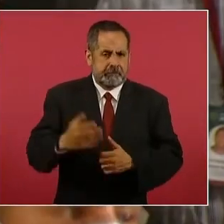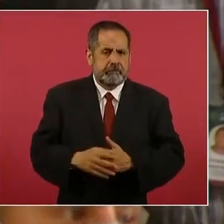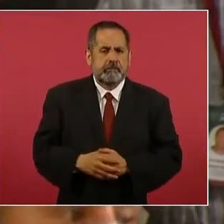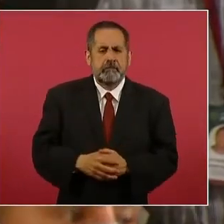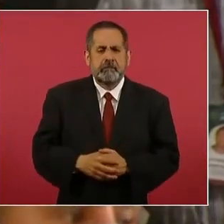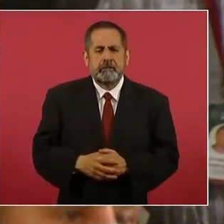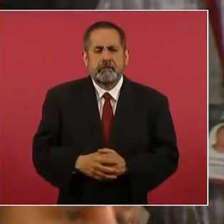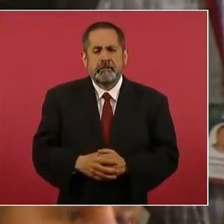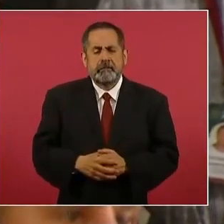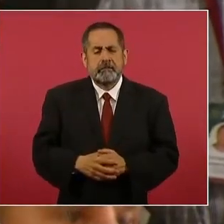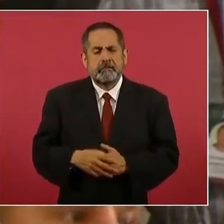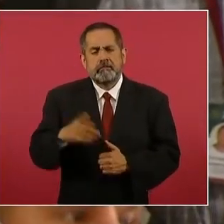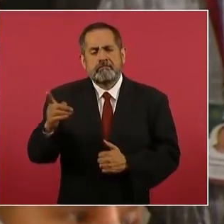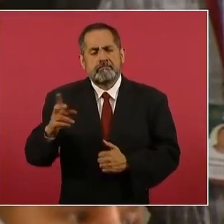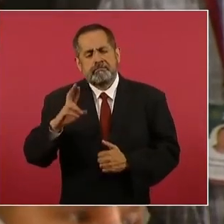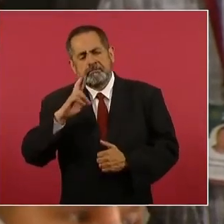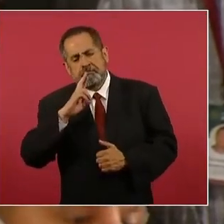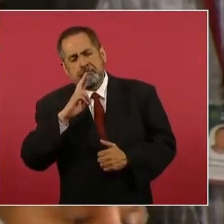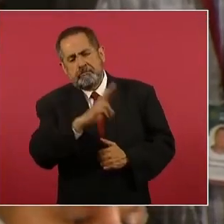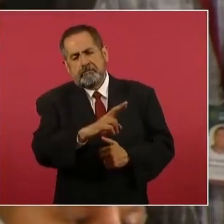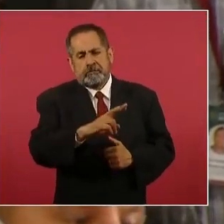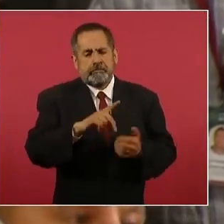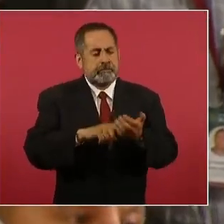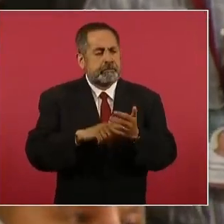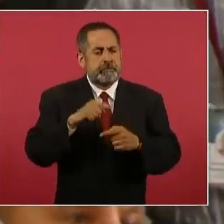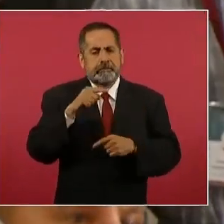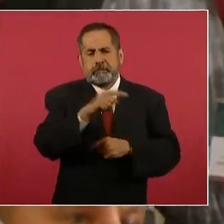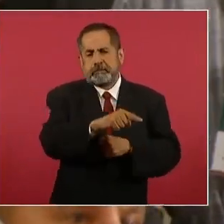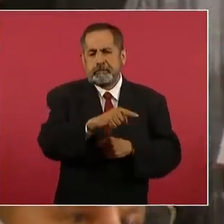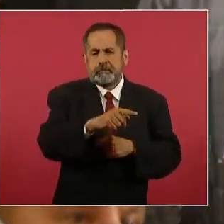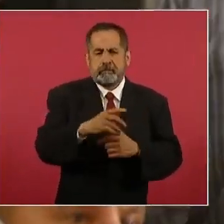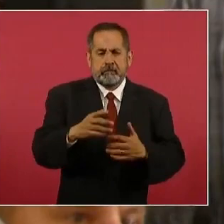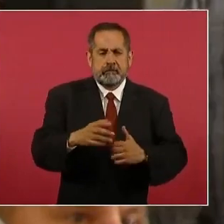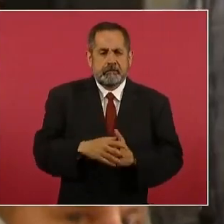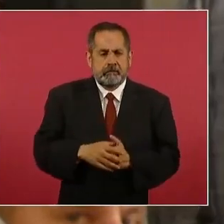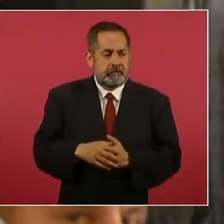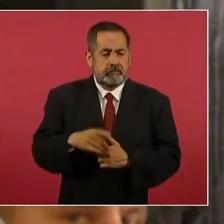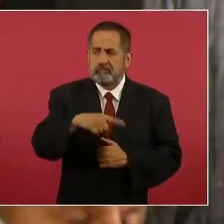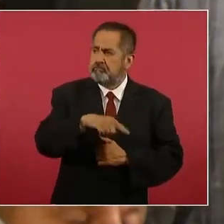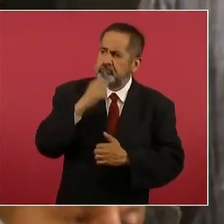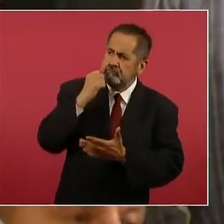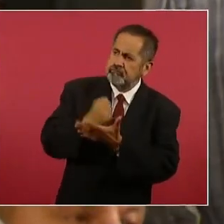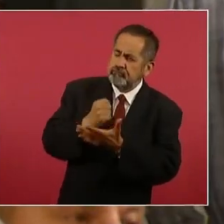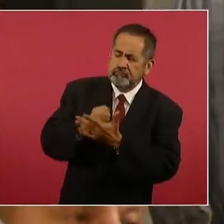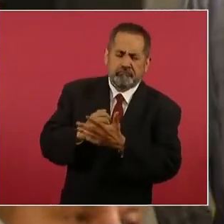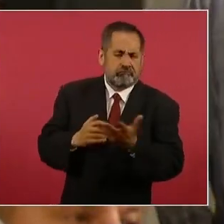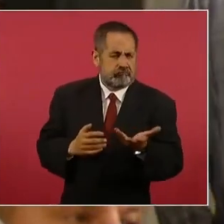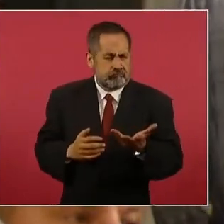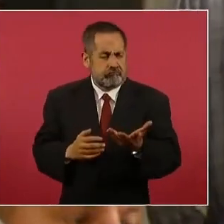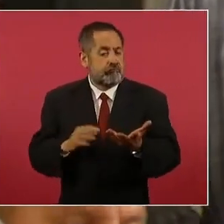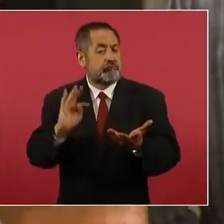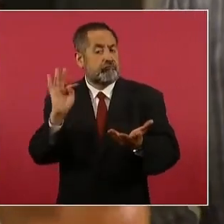le responde usted a estas exigencias y si dará